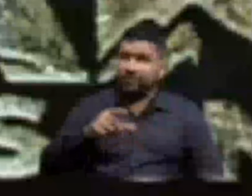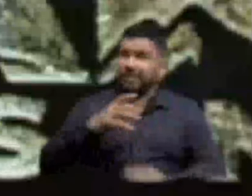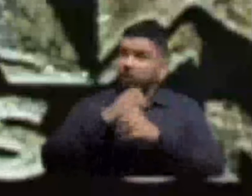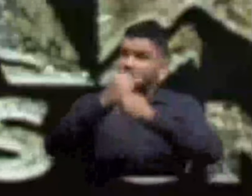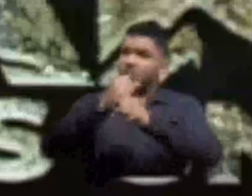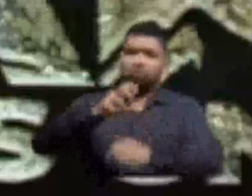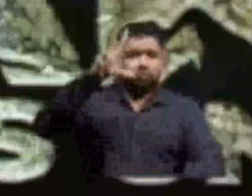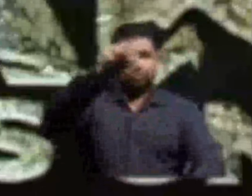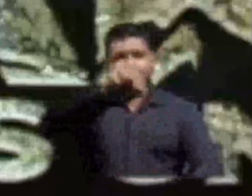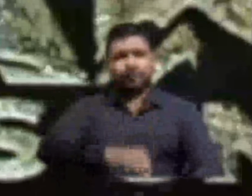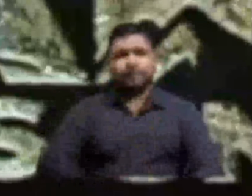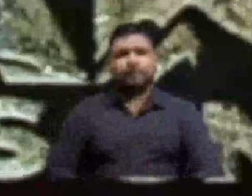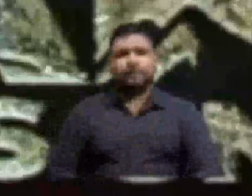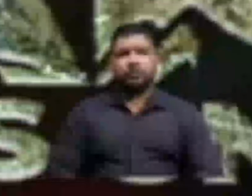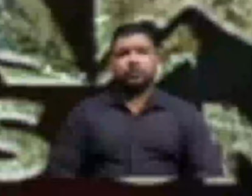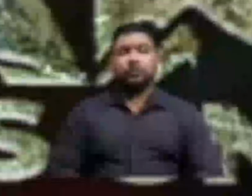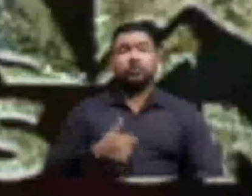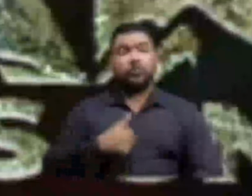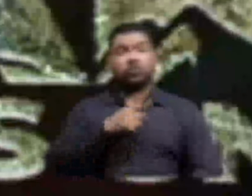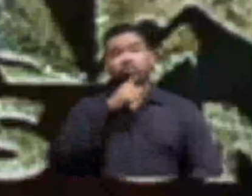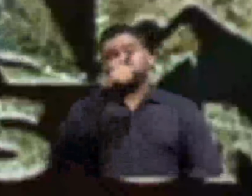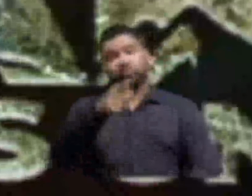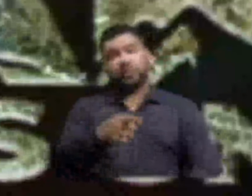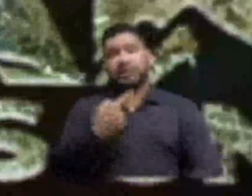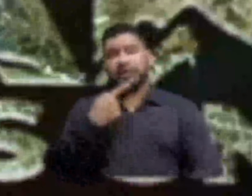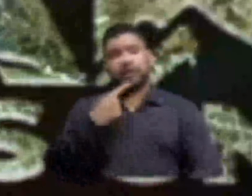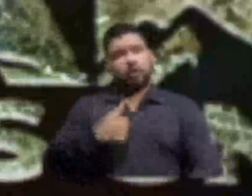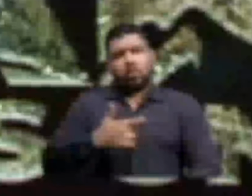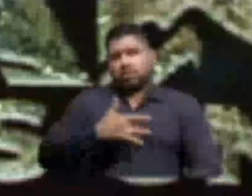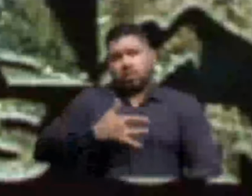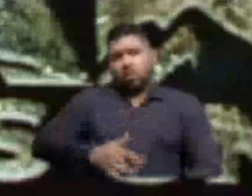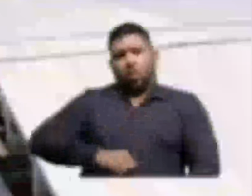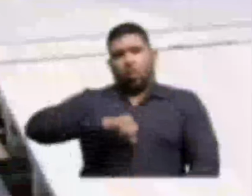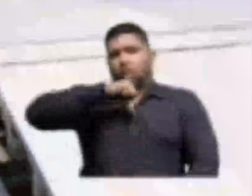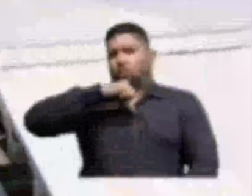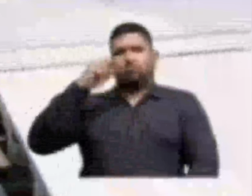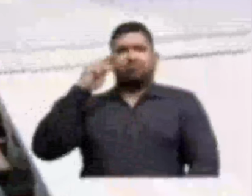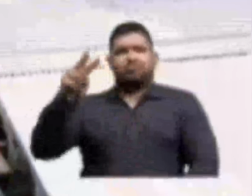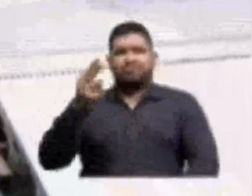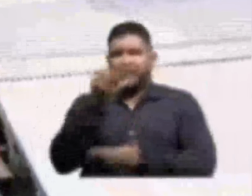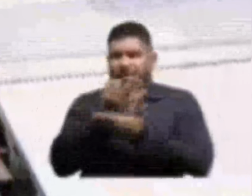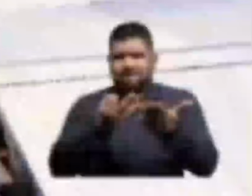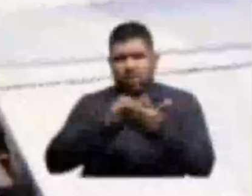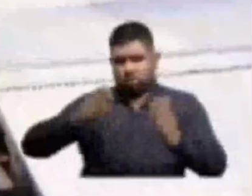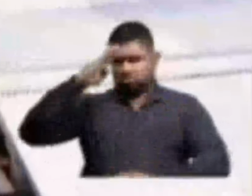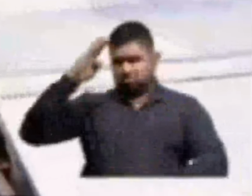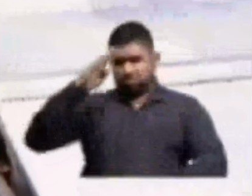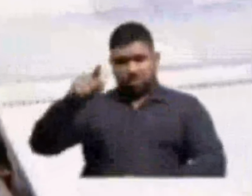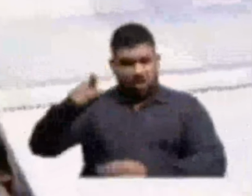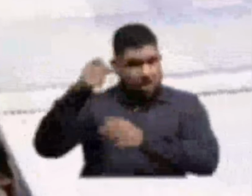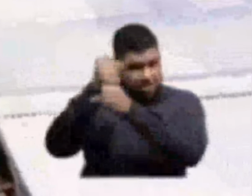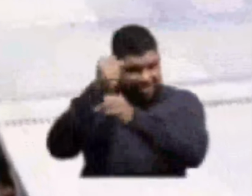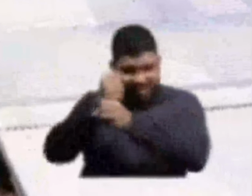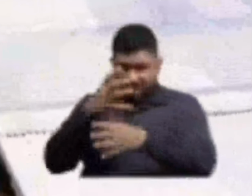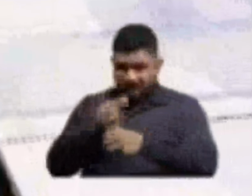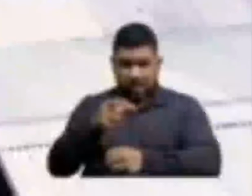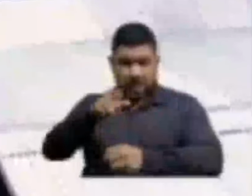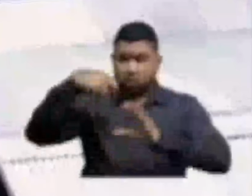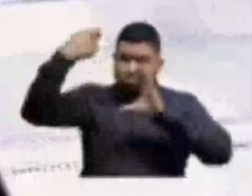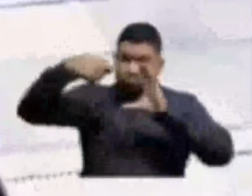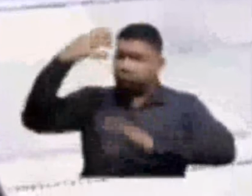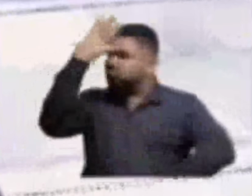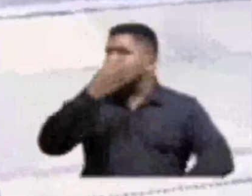veía su documental y me sentí orgulloso de los hombres del servicio nacional de fronteras de todo lo que han hecho y todo lo que seguirán haciendo para cumplir con